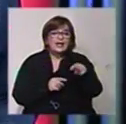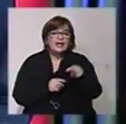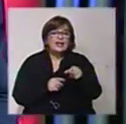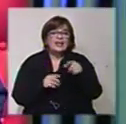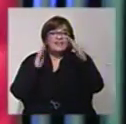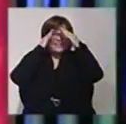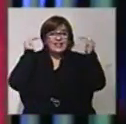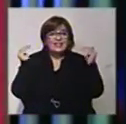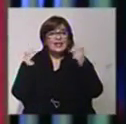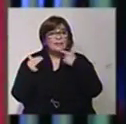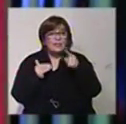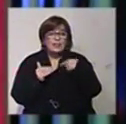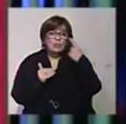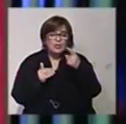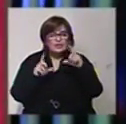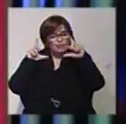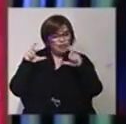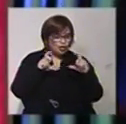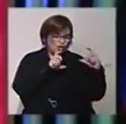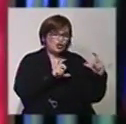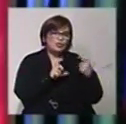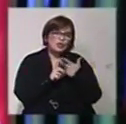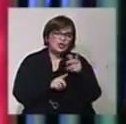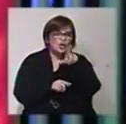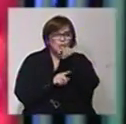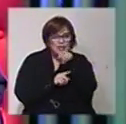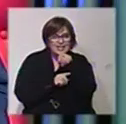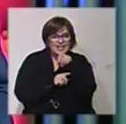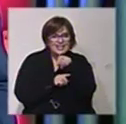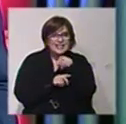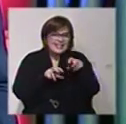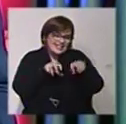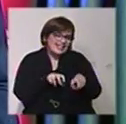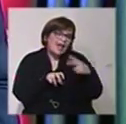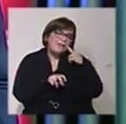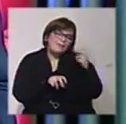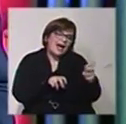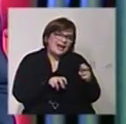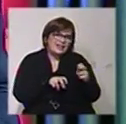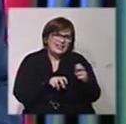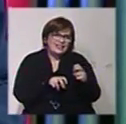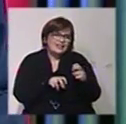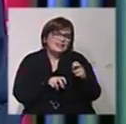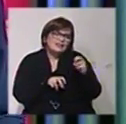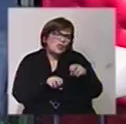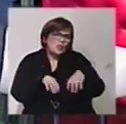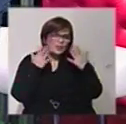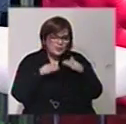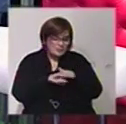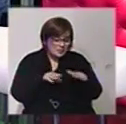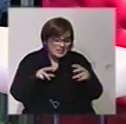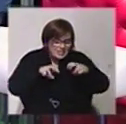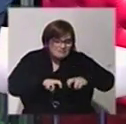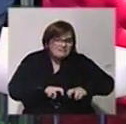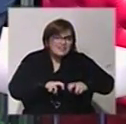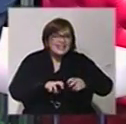de su muerte, tuiteó una foto con él y Bourdain en Hanoi, sentados en un barcito, ¿viste? Bien popular, a nivel de piso casi, los banquitos, tomándose